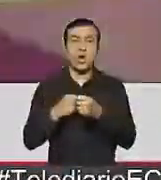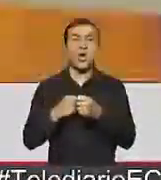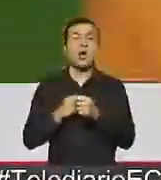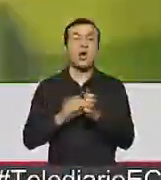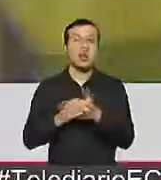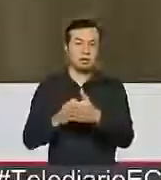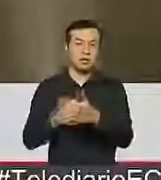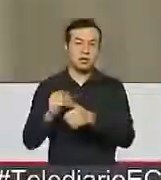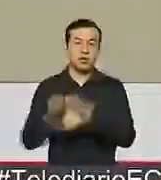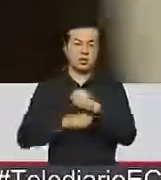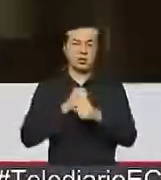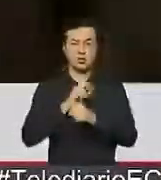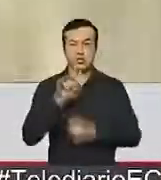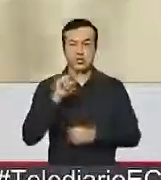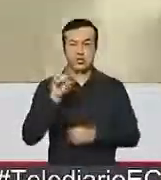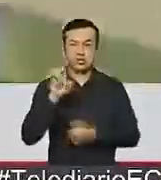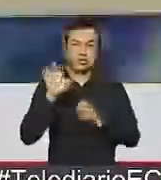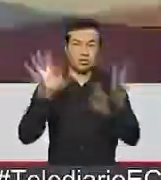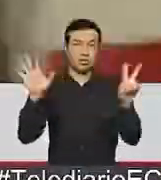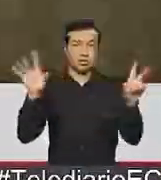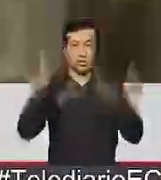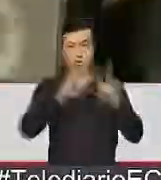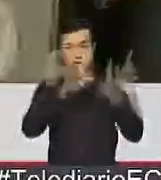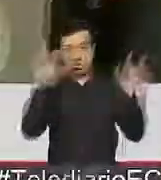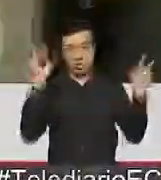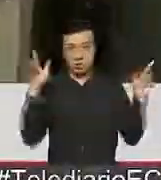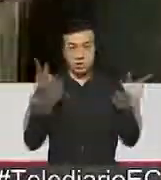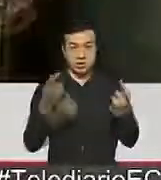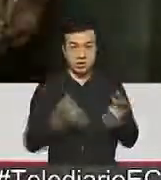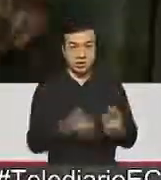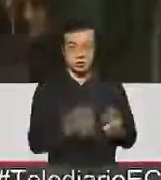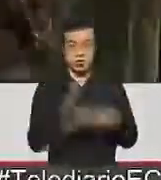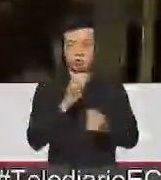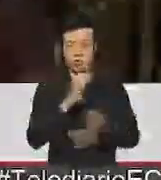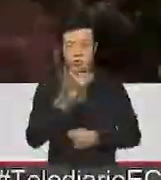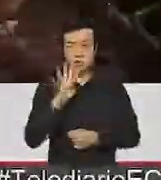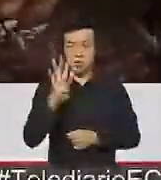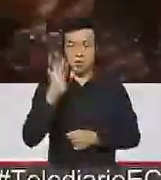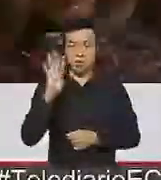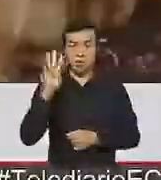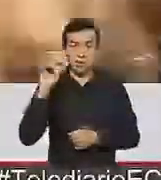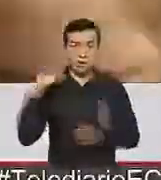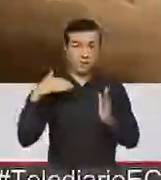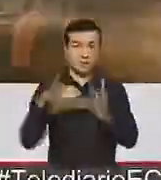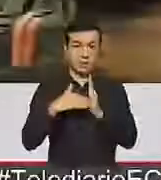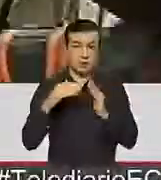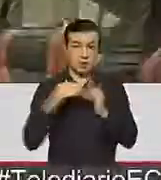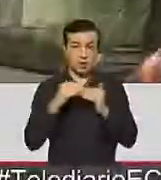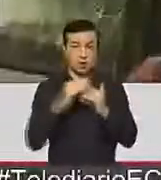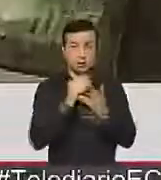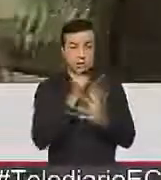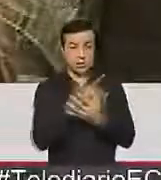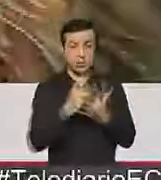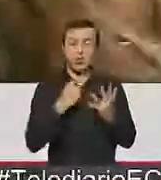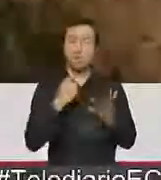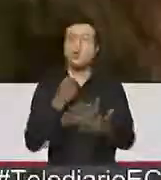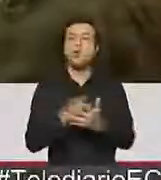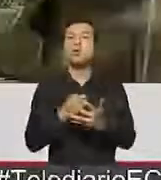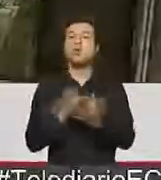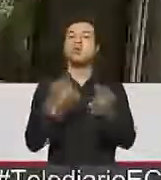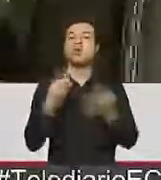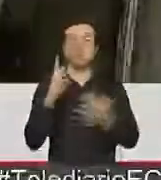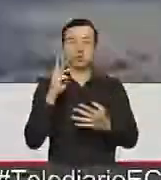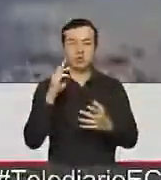adquiridos en 2017 a la empresa Volvo Superpolo en 414 mil dólares cada unidad significaría haber podido comprar